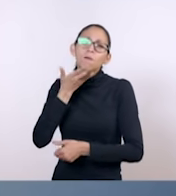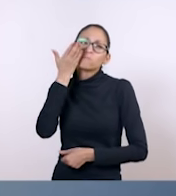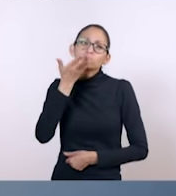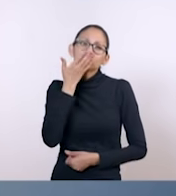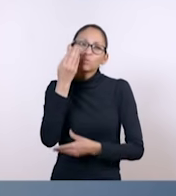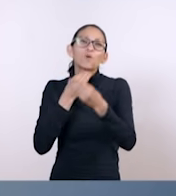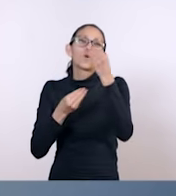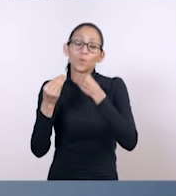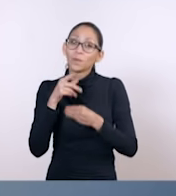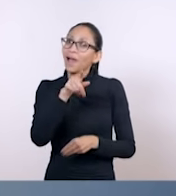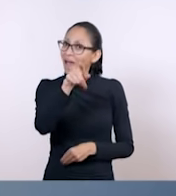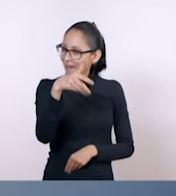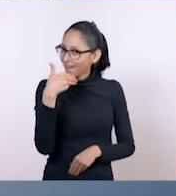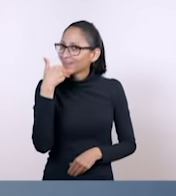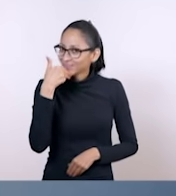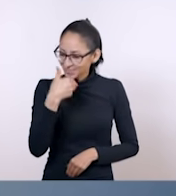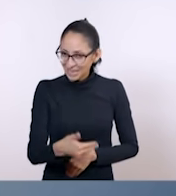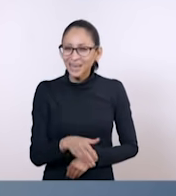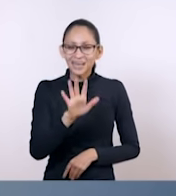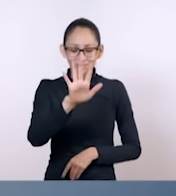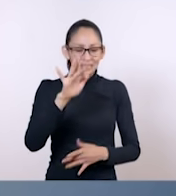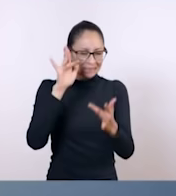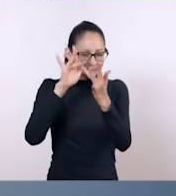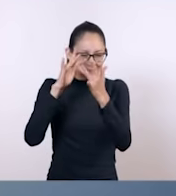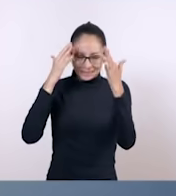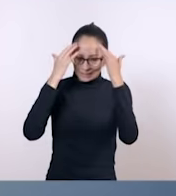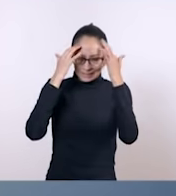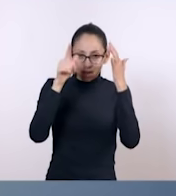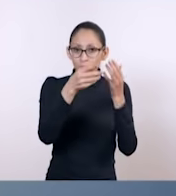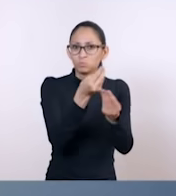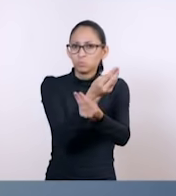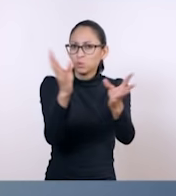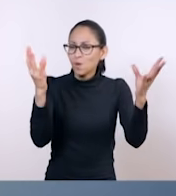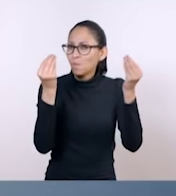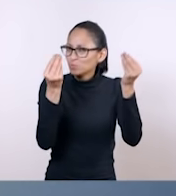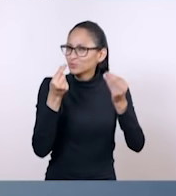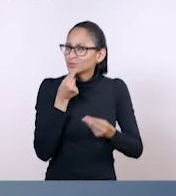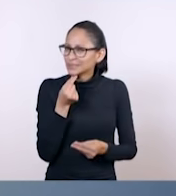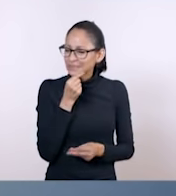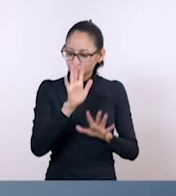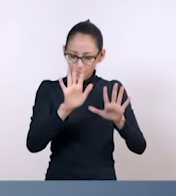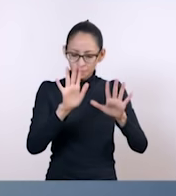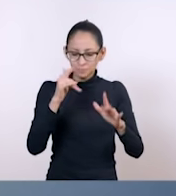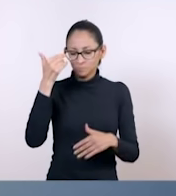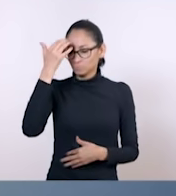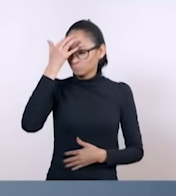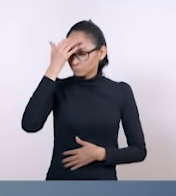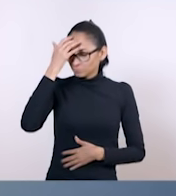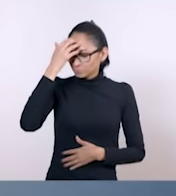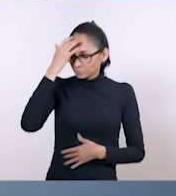Excelente participación, Luis. Ahí vienen más. Es que hay muchas, muchas respuestas. Un segundo.